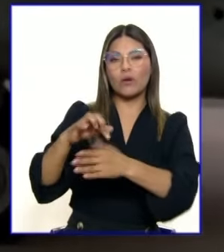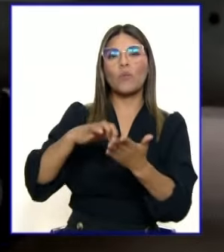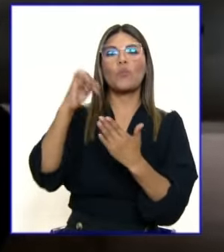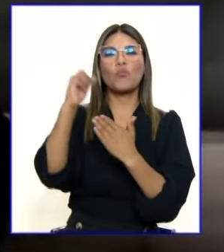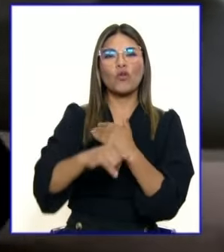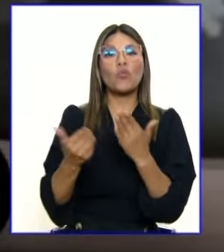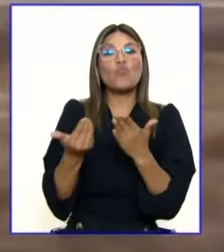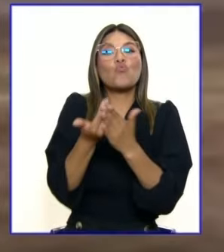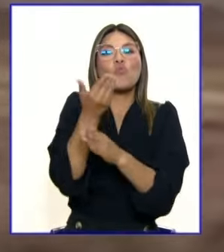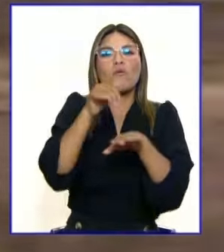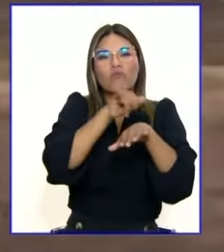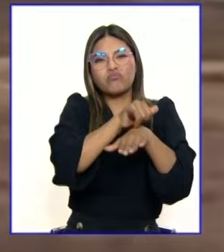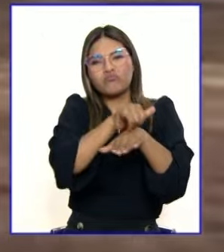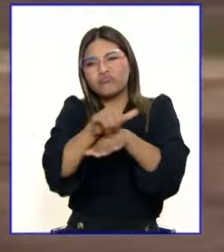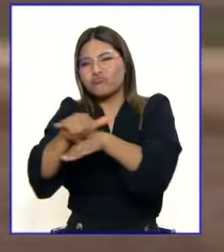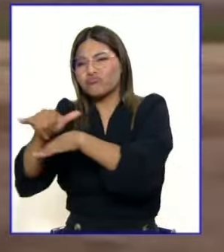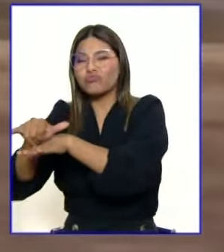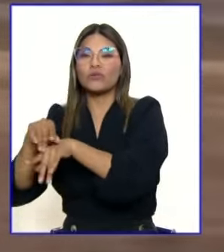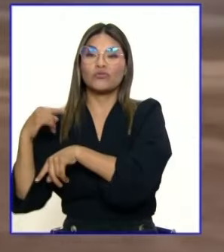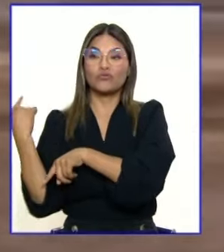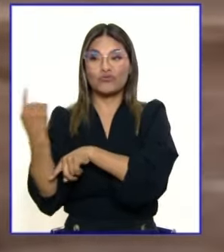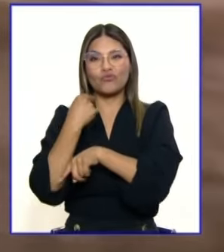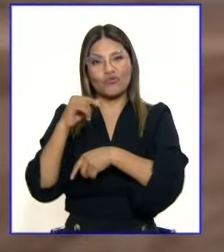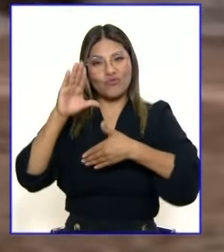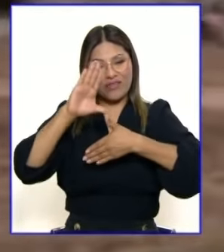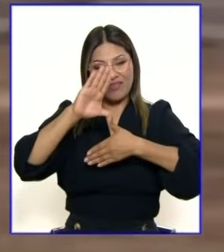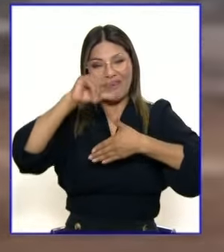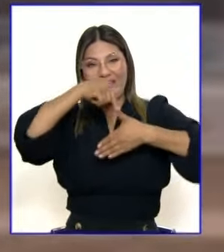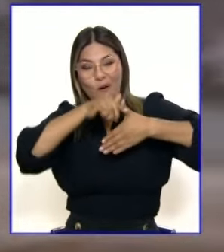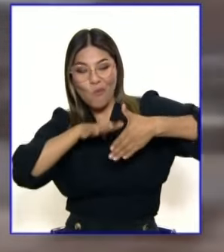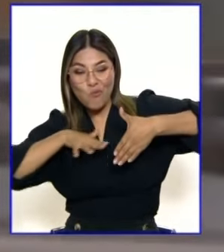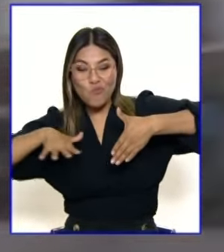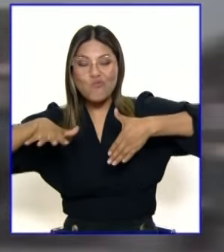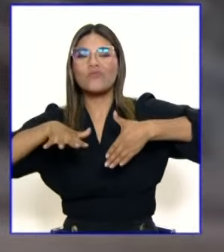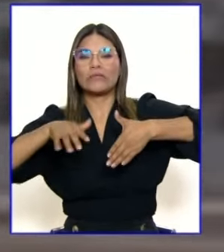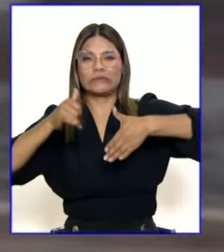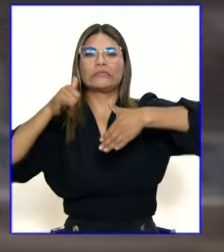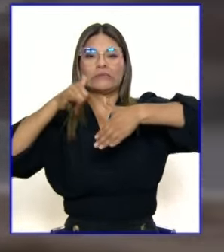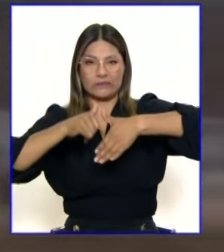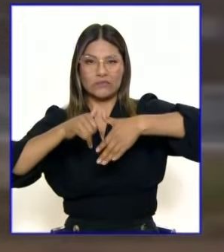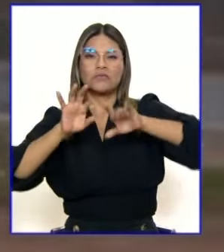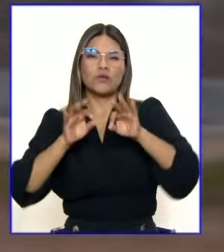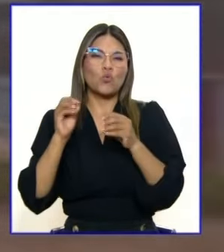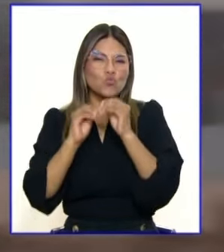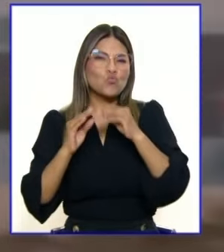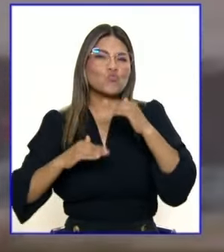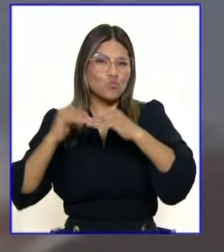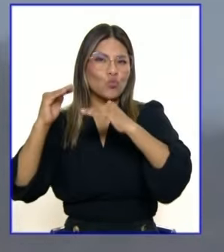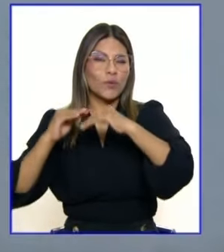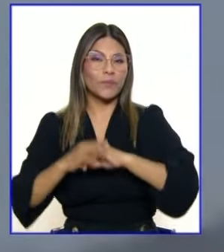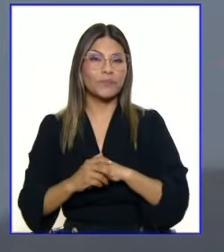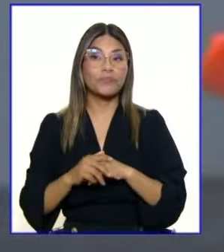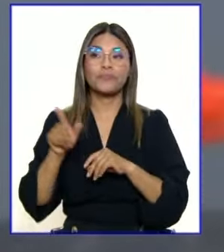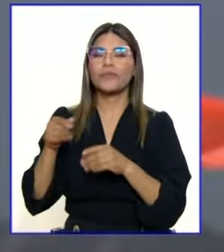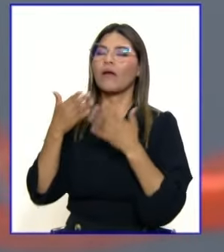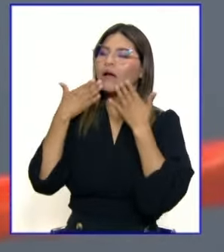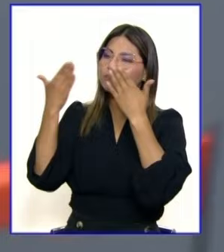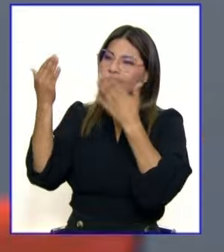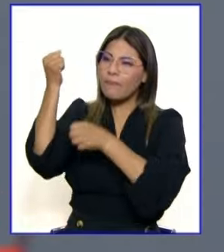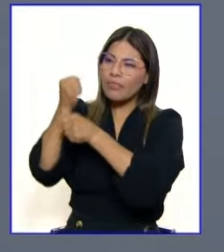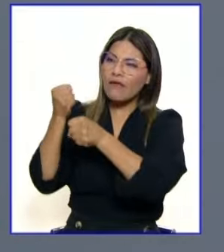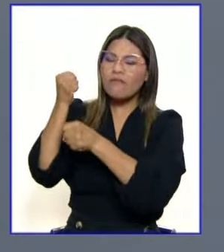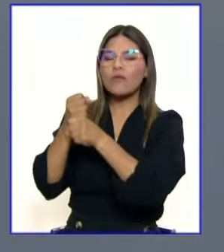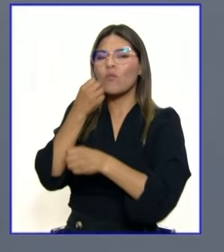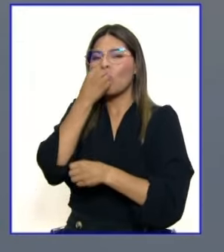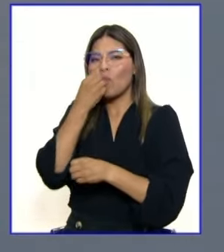el primero en la costa del Pacífico. Asimismo, resaltó la ardua labor de la Fuerza Aérea del Perú en el mantenimiento de